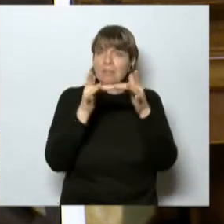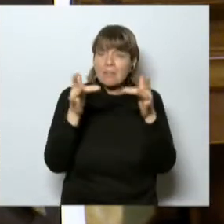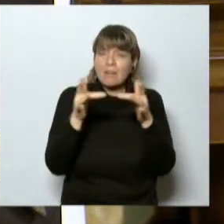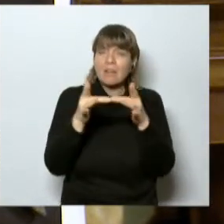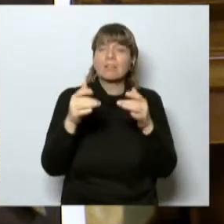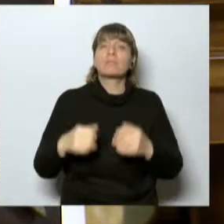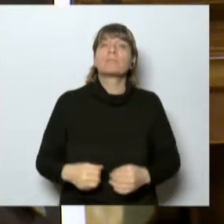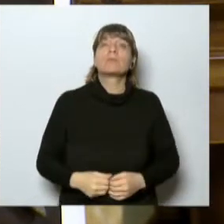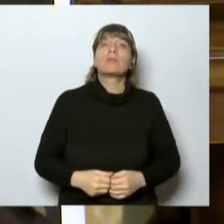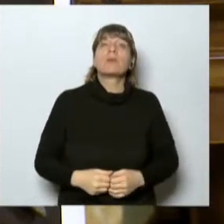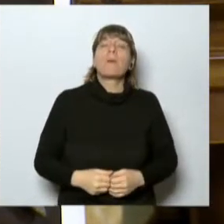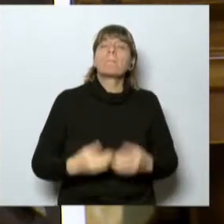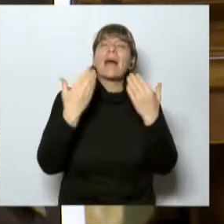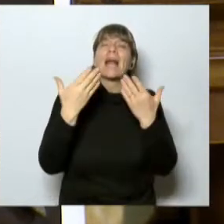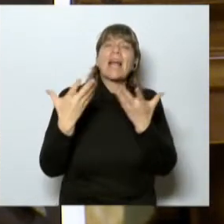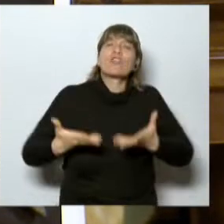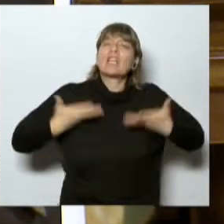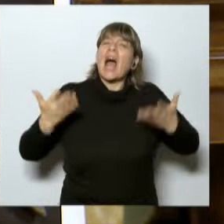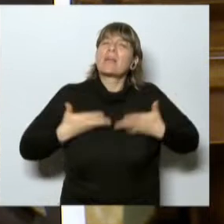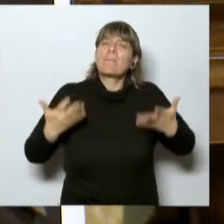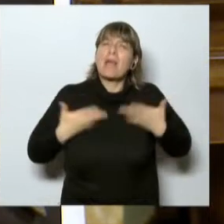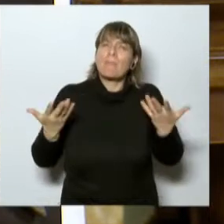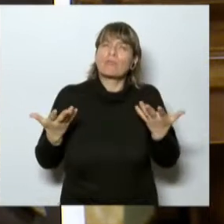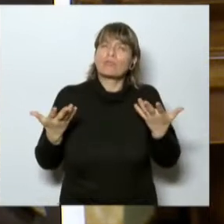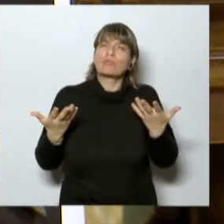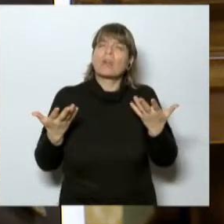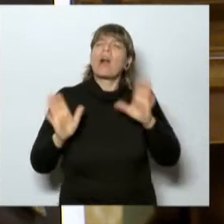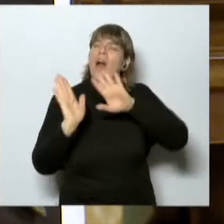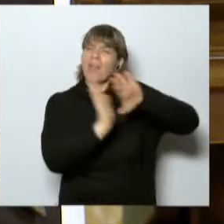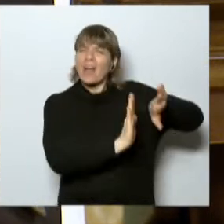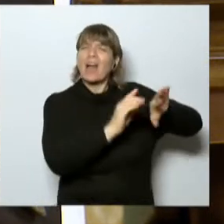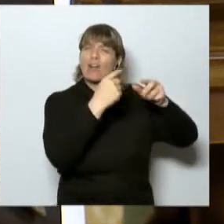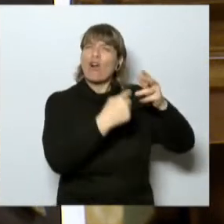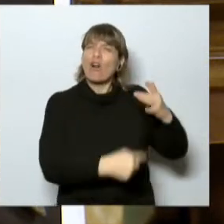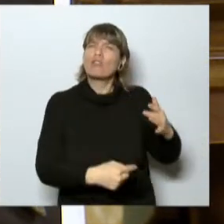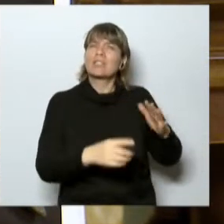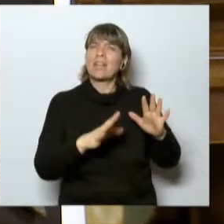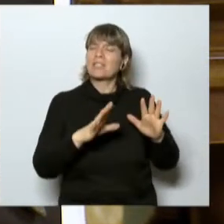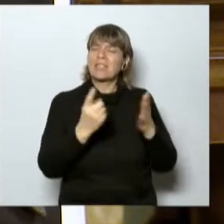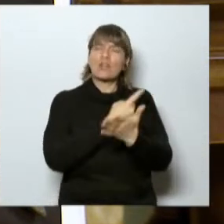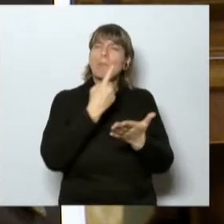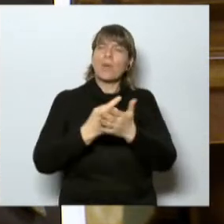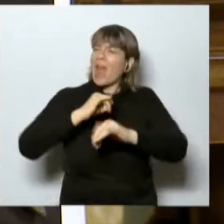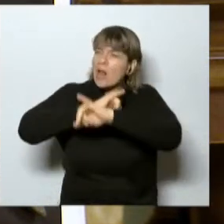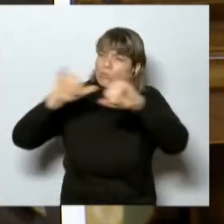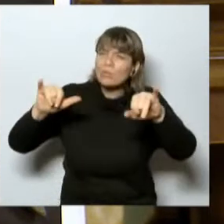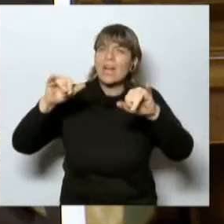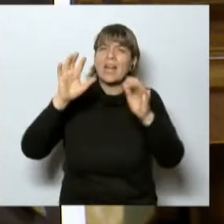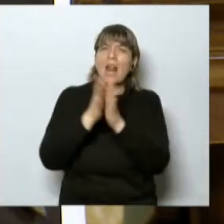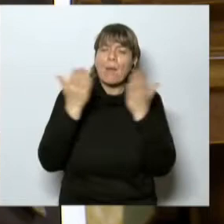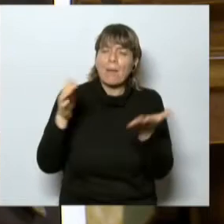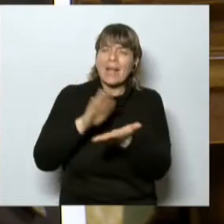redes sociales, para que nos animemos a desechar todo aquello que entorpezca el anuncio del